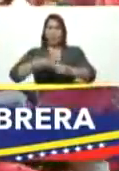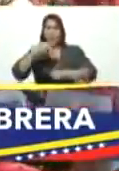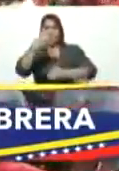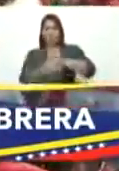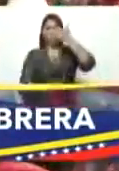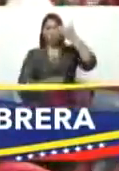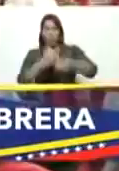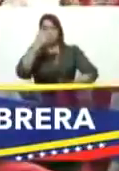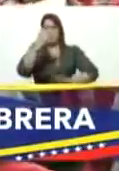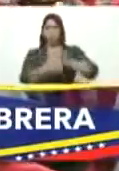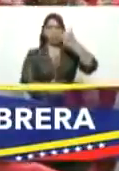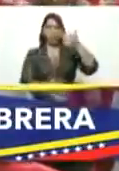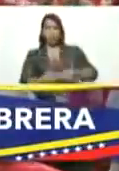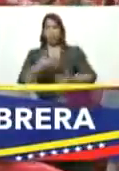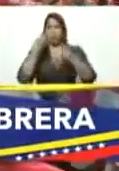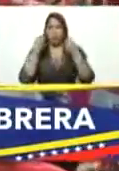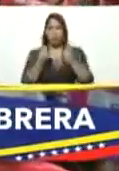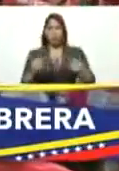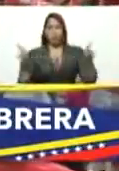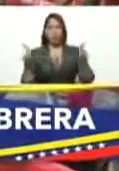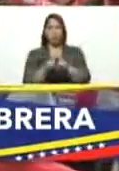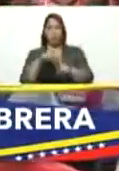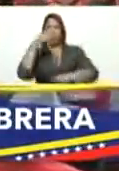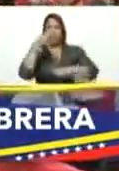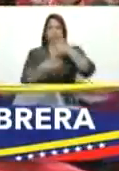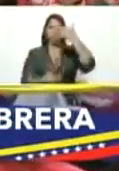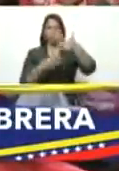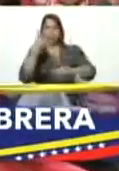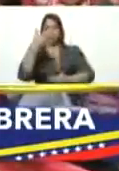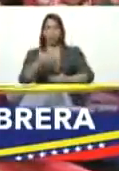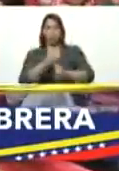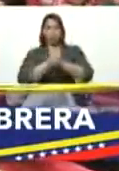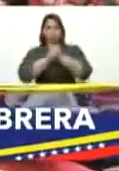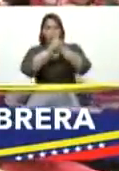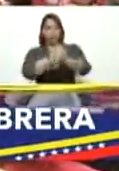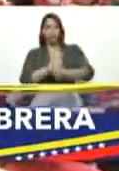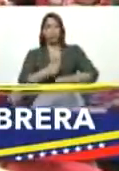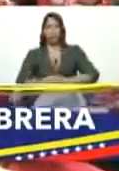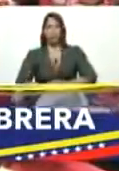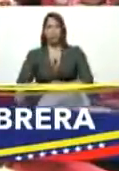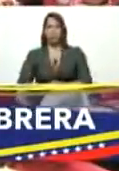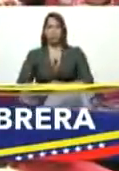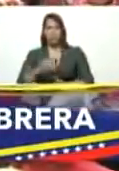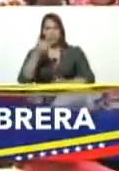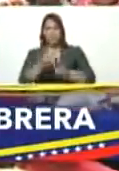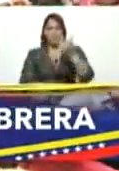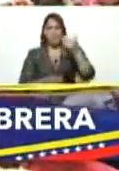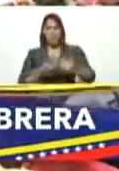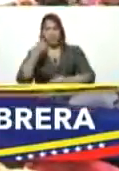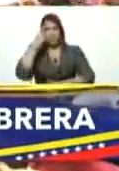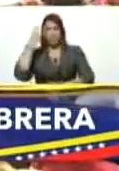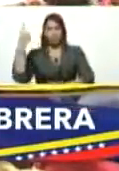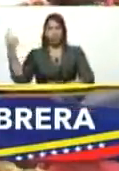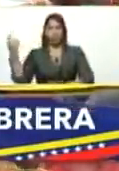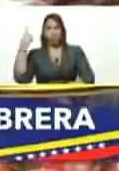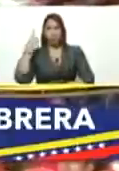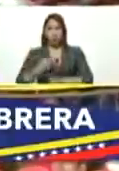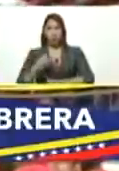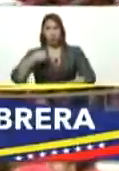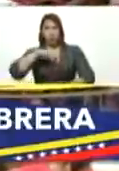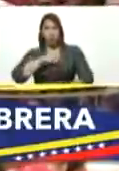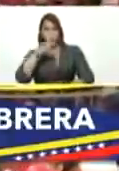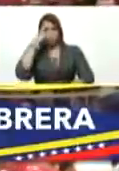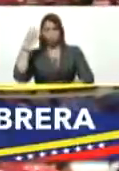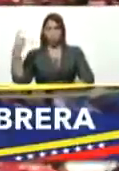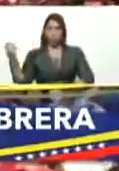avanzar cómo vamos a avanzar queridos hermanos y hermanas a avanzar en mis sueños en nuestro sueño